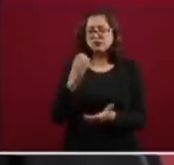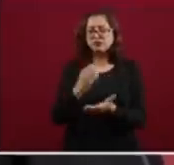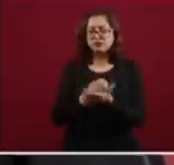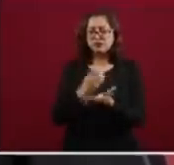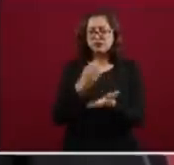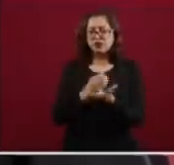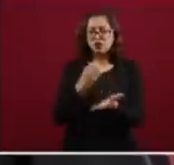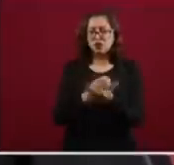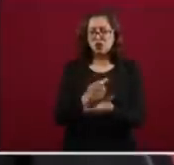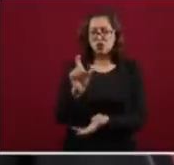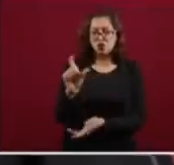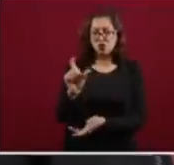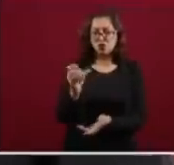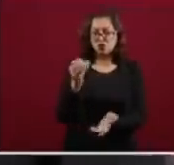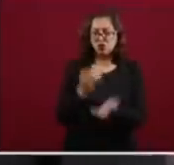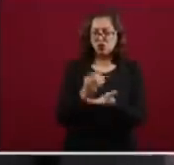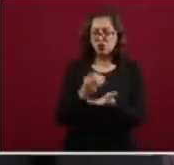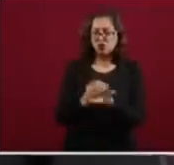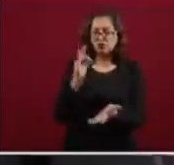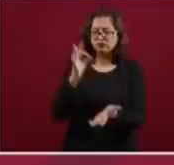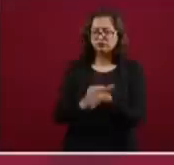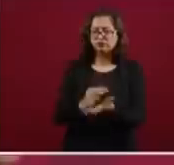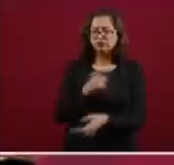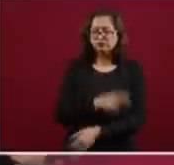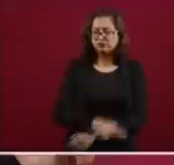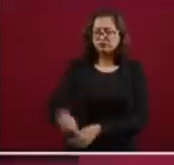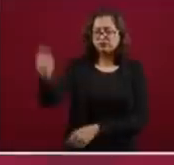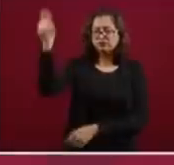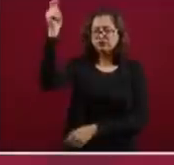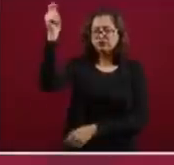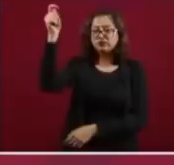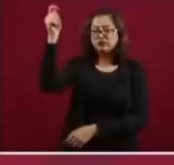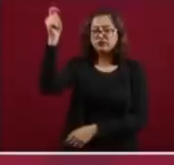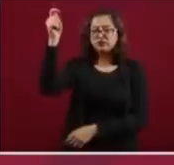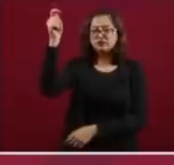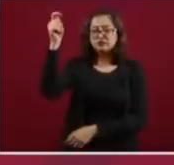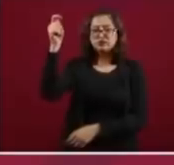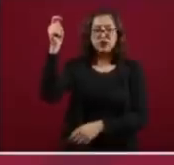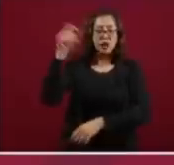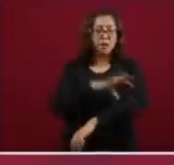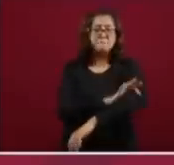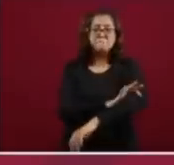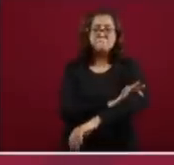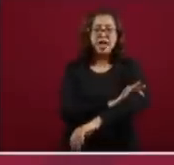una moneda y lanzó y viene el brazo